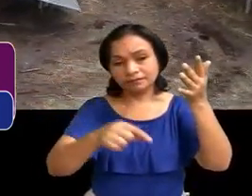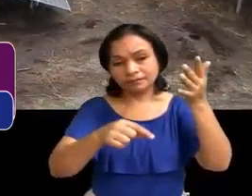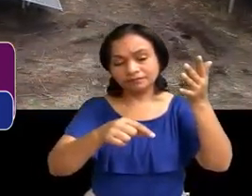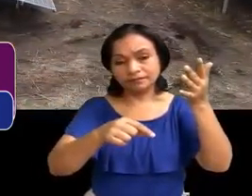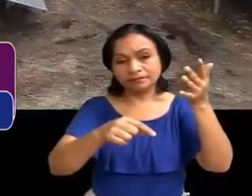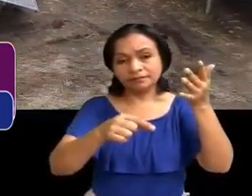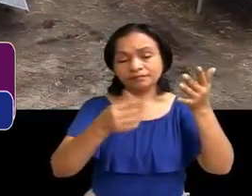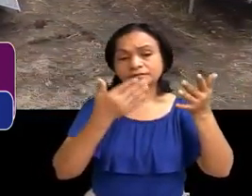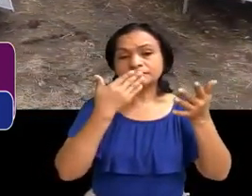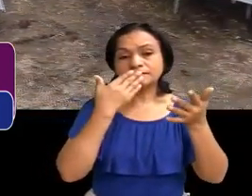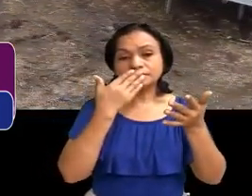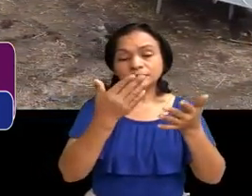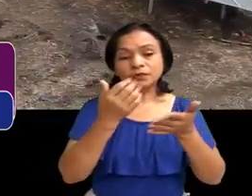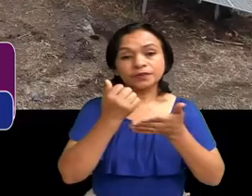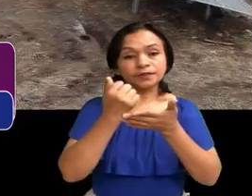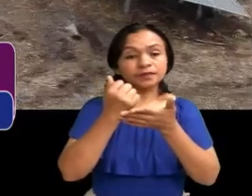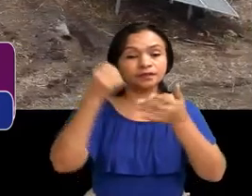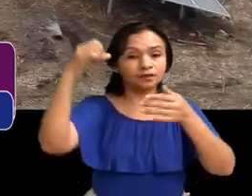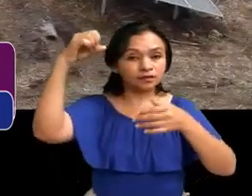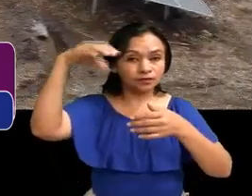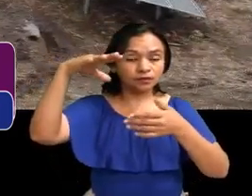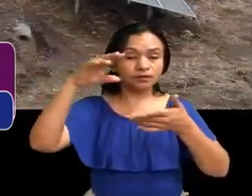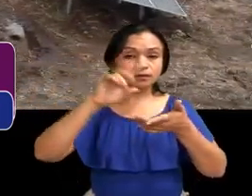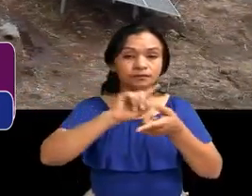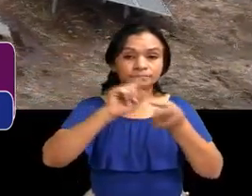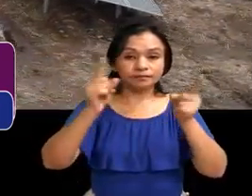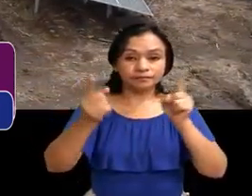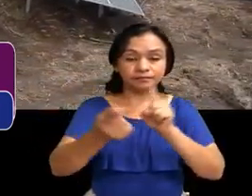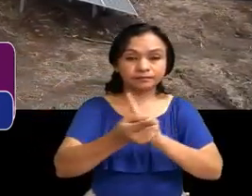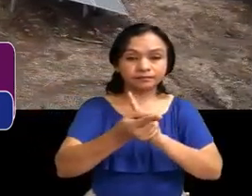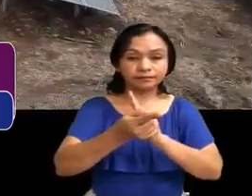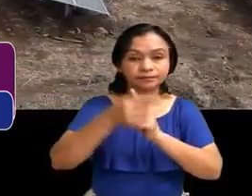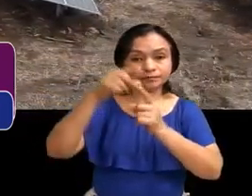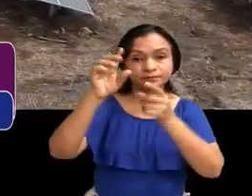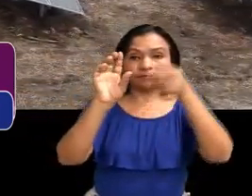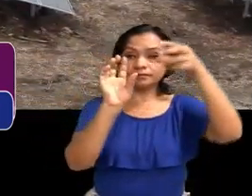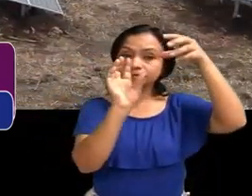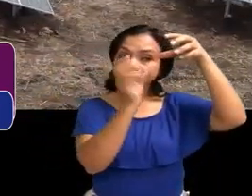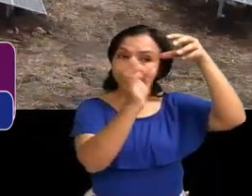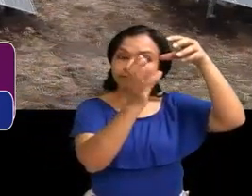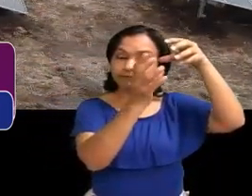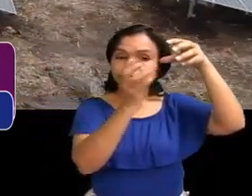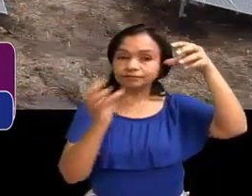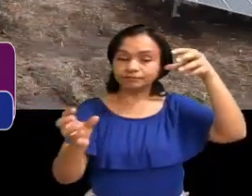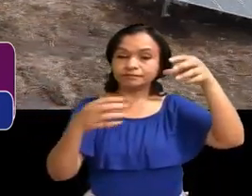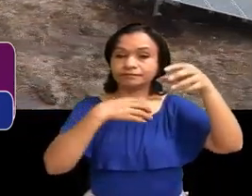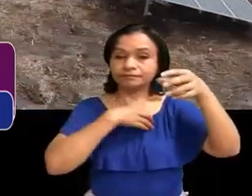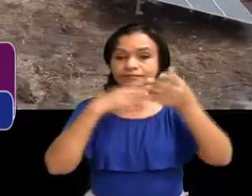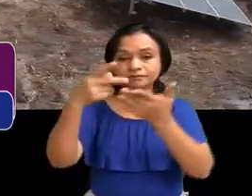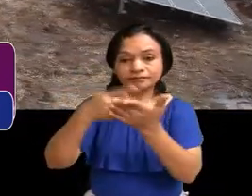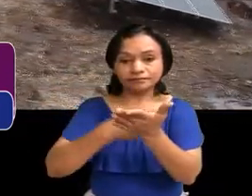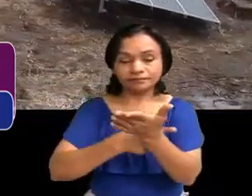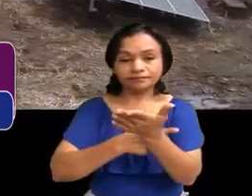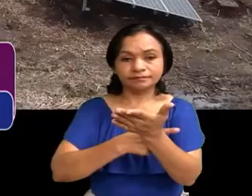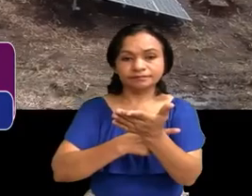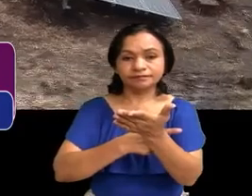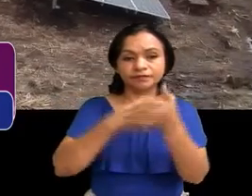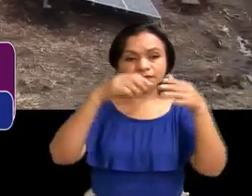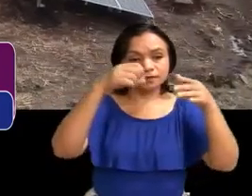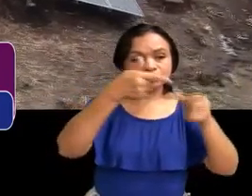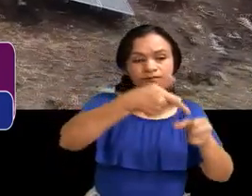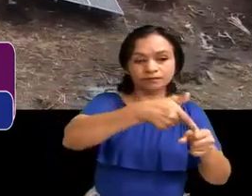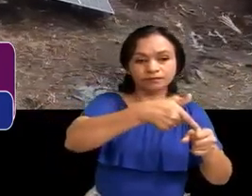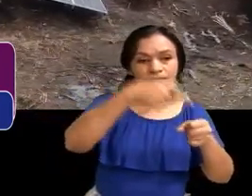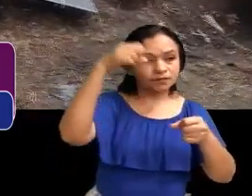energética. Entonces, eficiencia energética en la sustitución de luminarias, proyectos con fuentes renovables como paneles solares,